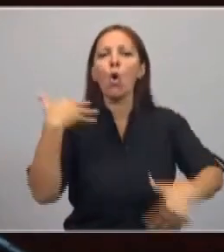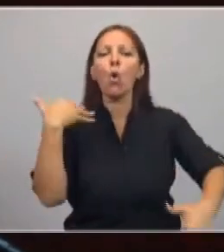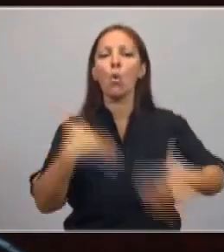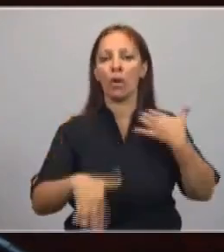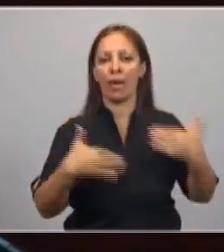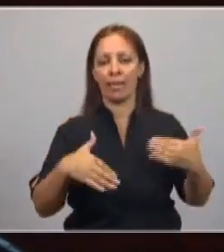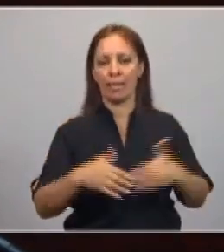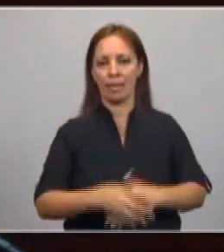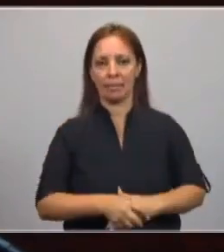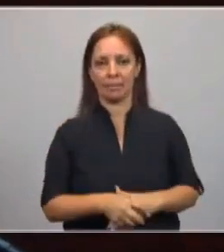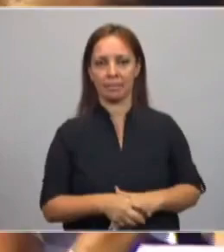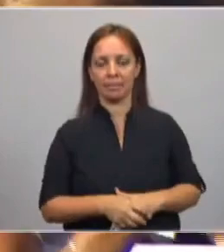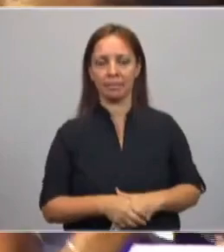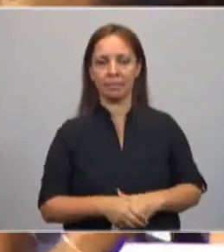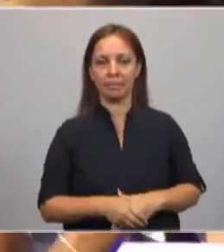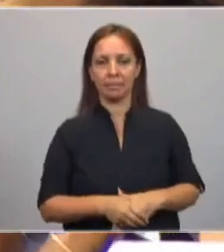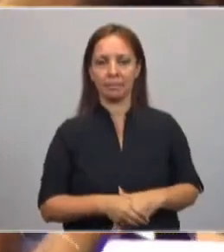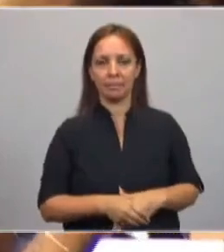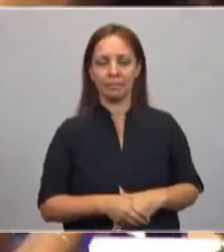urgente.